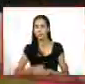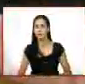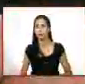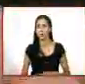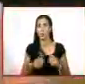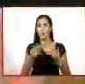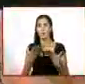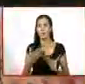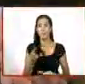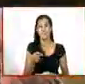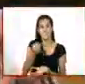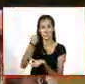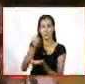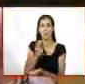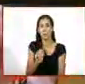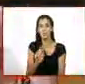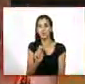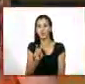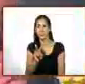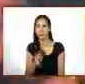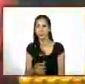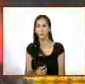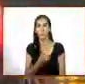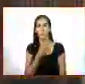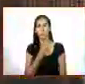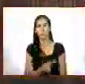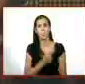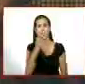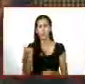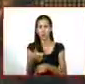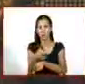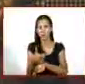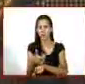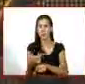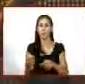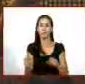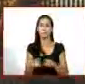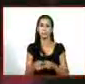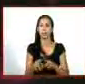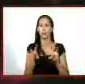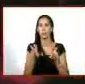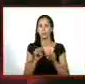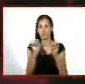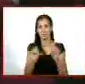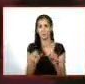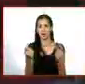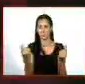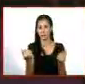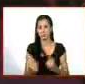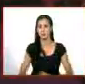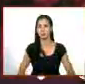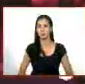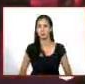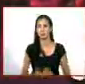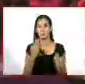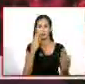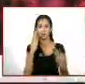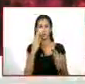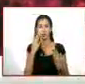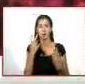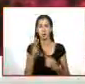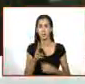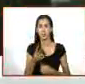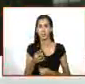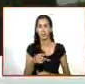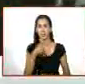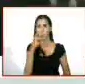Durante la entrega de premios MTV, el descontento hacia las políticas de gobiernos neoliberales se hizo presente. El escándalo de parapolítica que